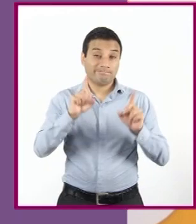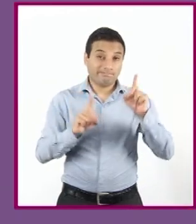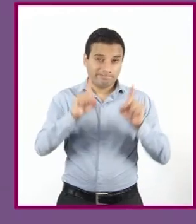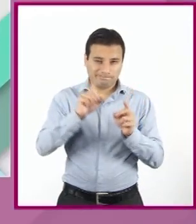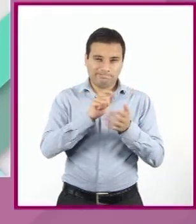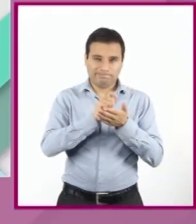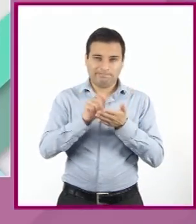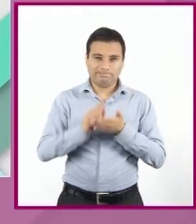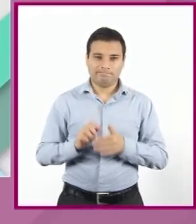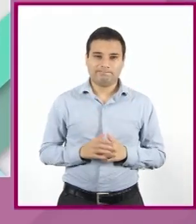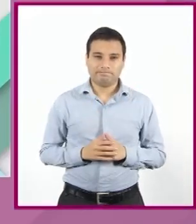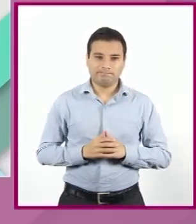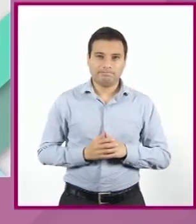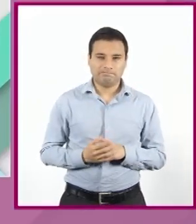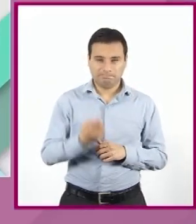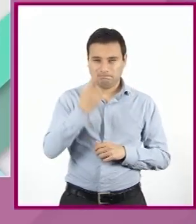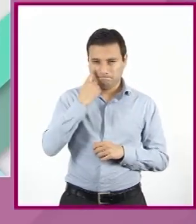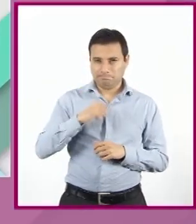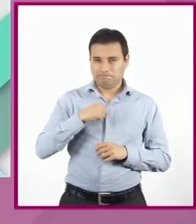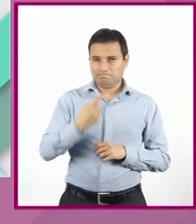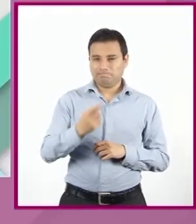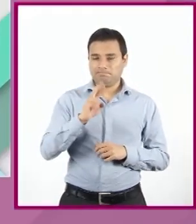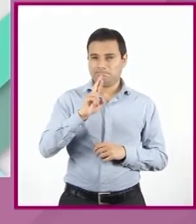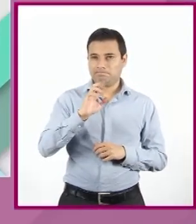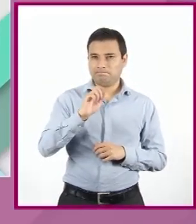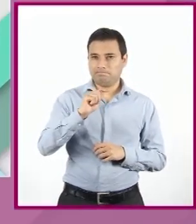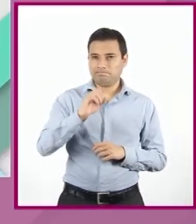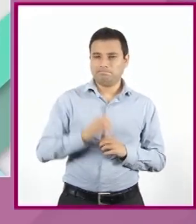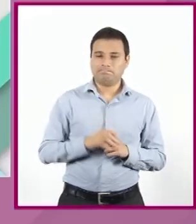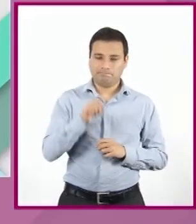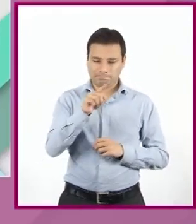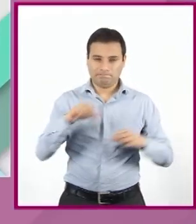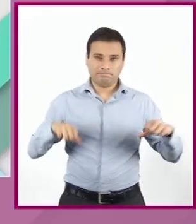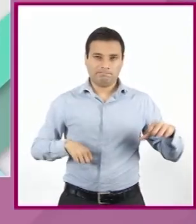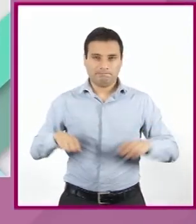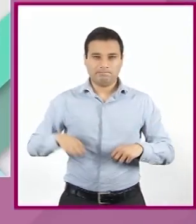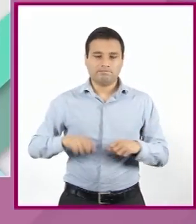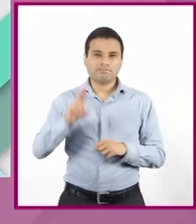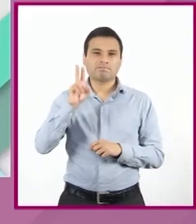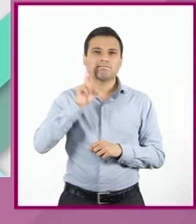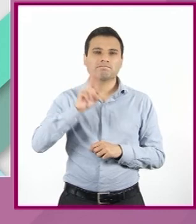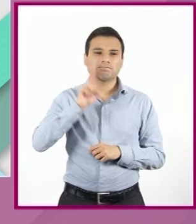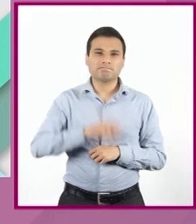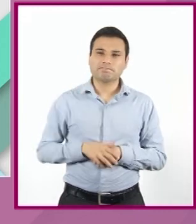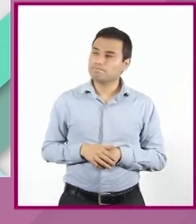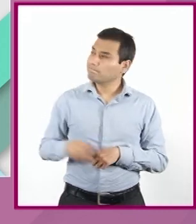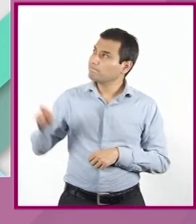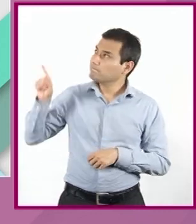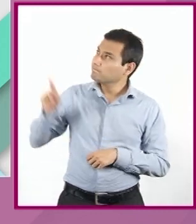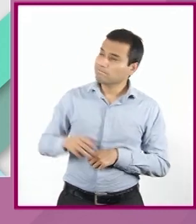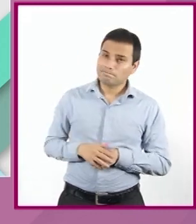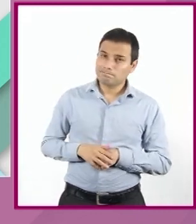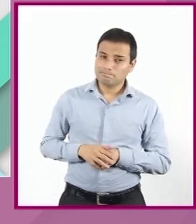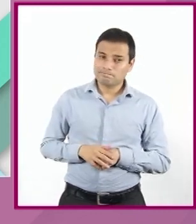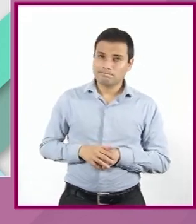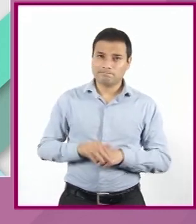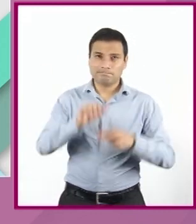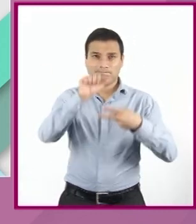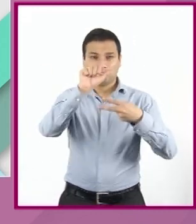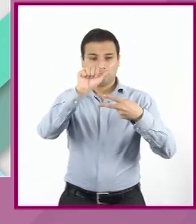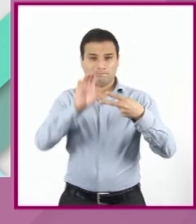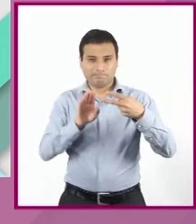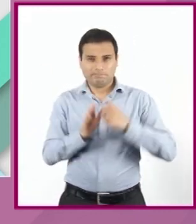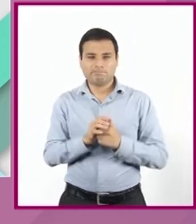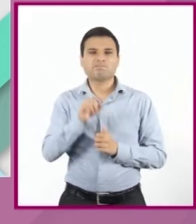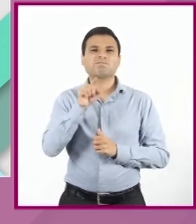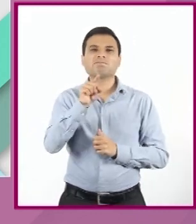surgiendo. Como reto, les proponemos que construyan la regla general de las siguientes sucesiones y determinen el